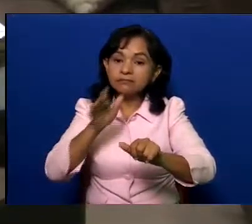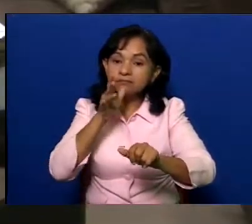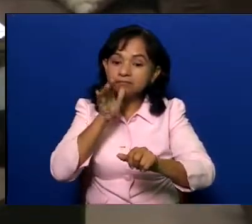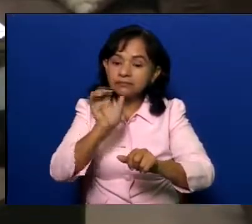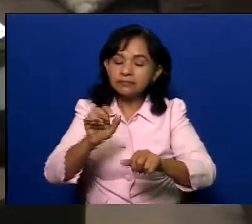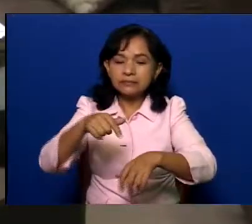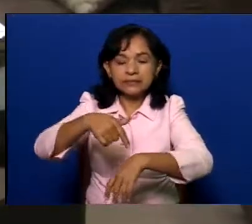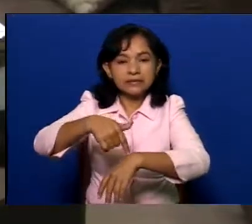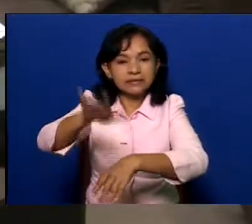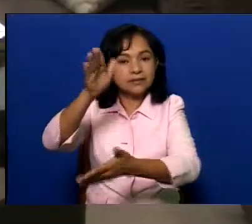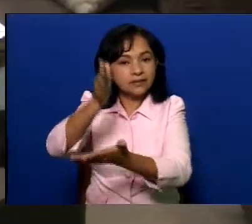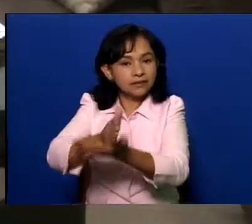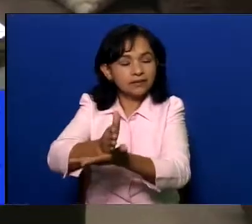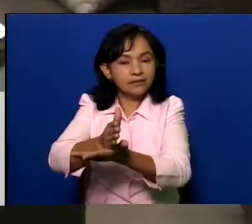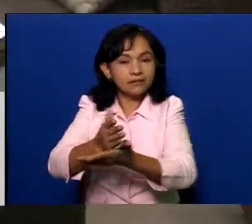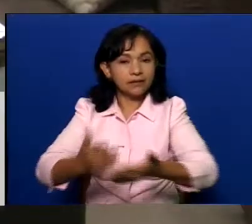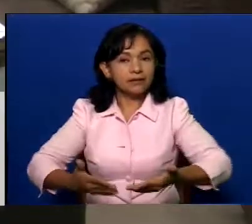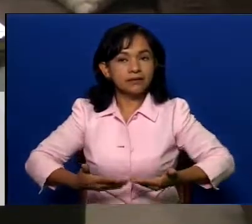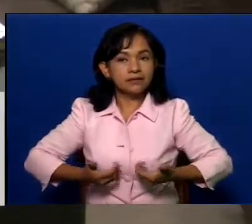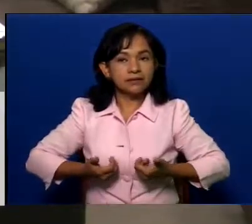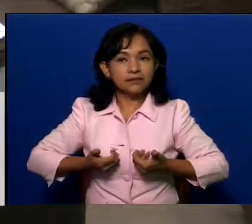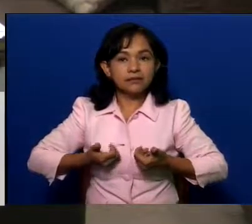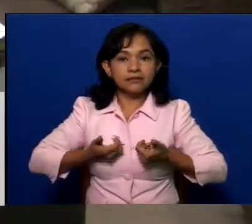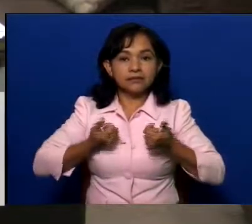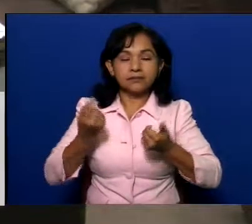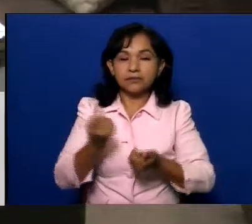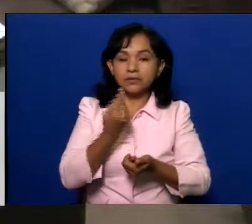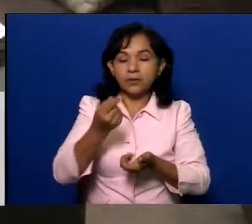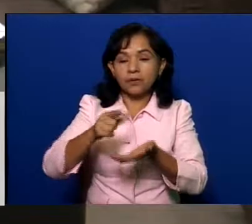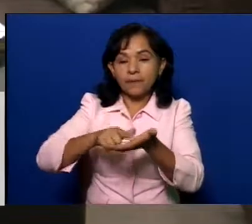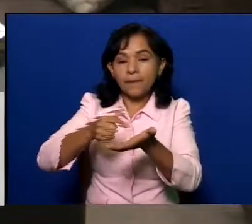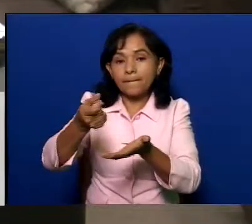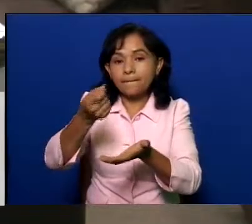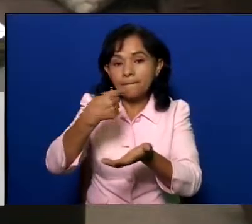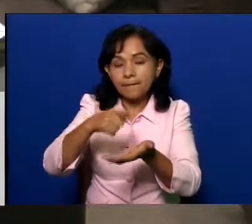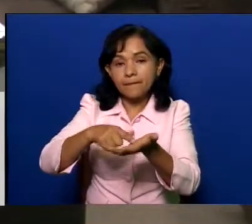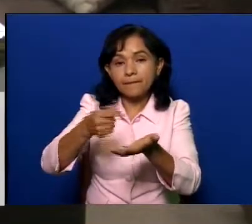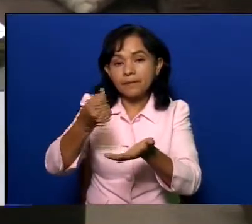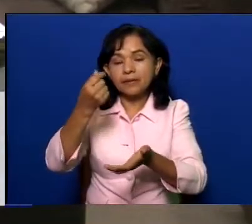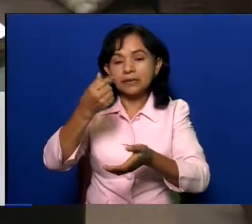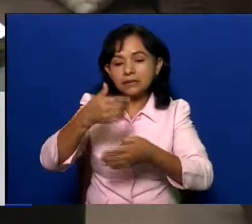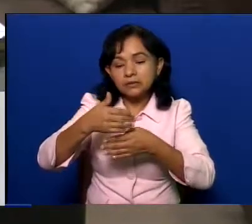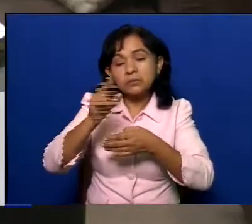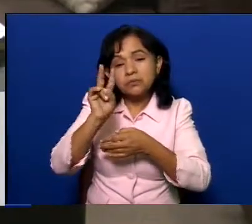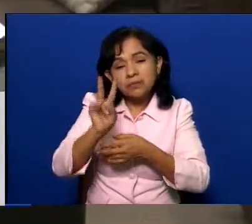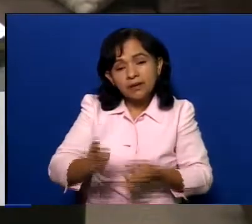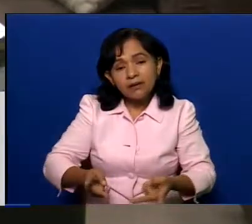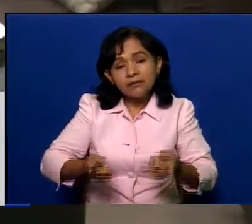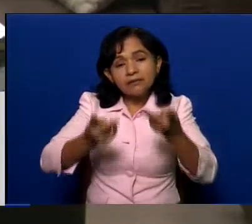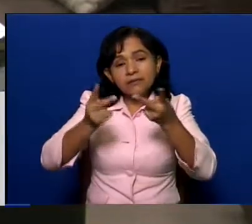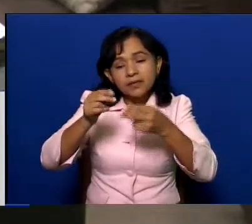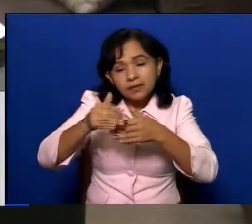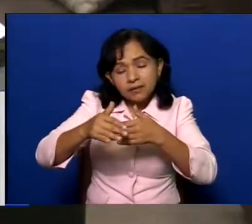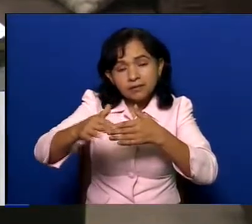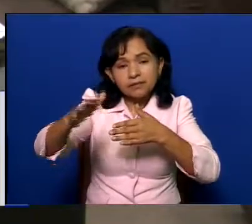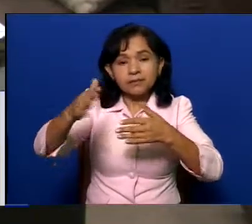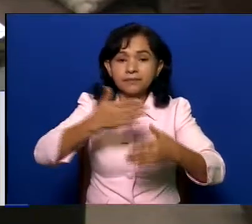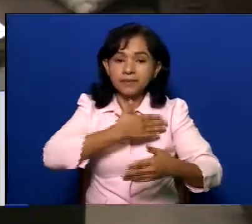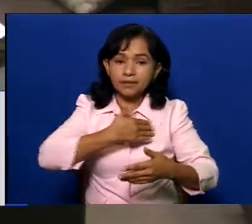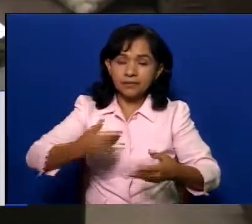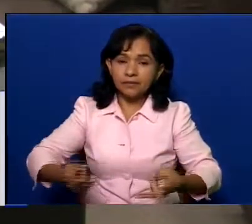niño con cáncer. ¿Qué acciones está tomando nuestro gobierno para dar atención integral a nuestros niños? Después de este corte.